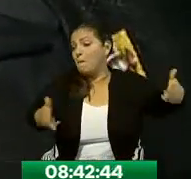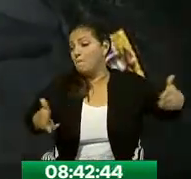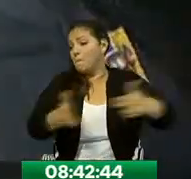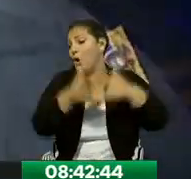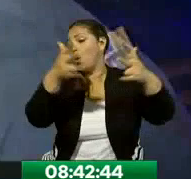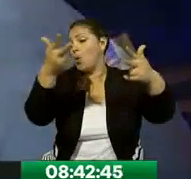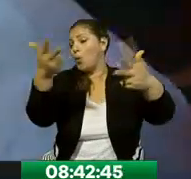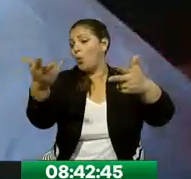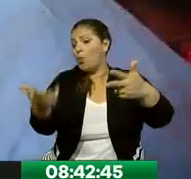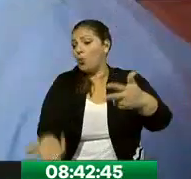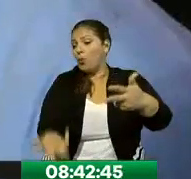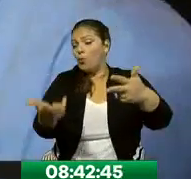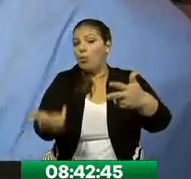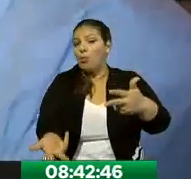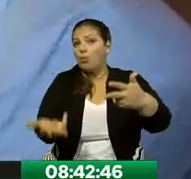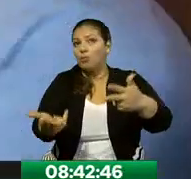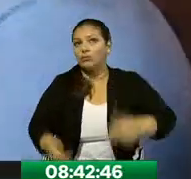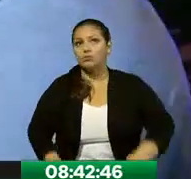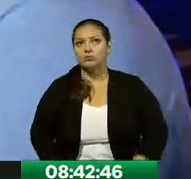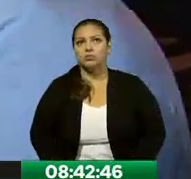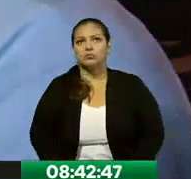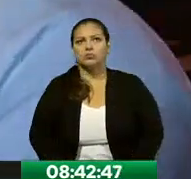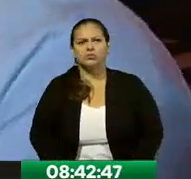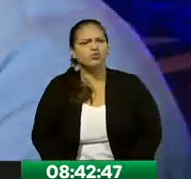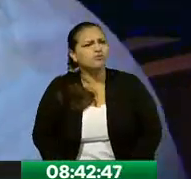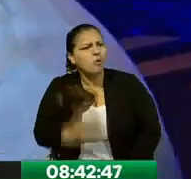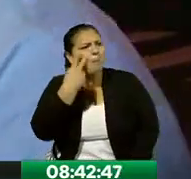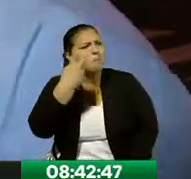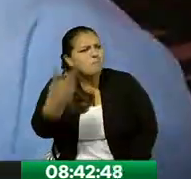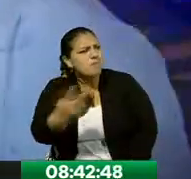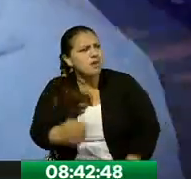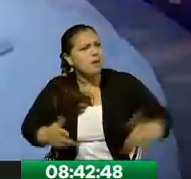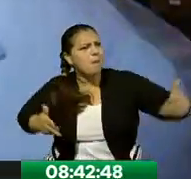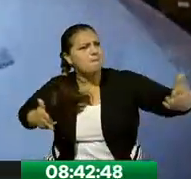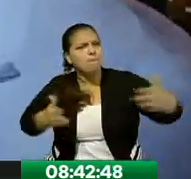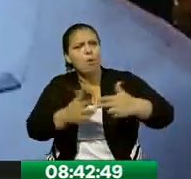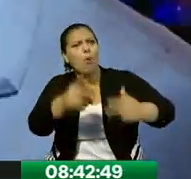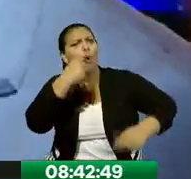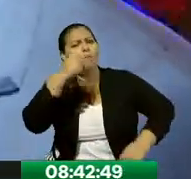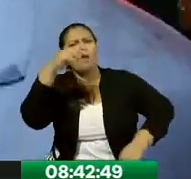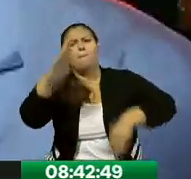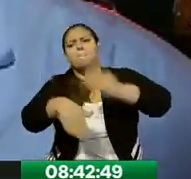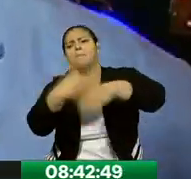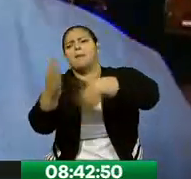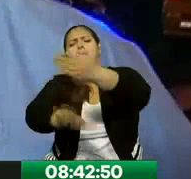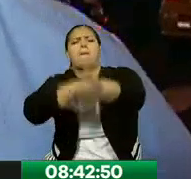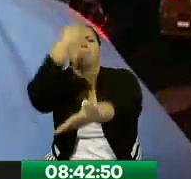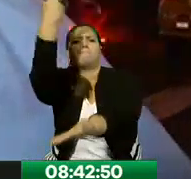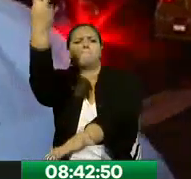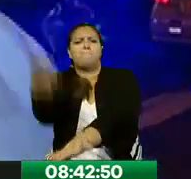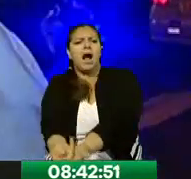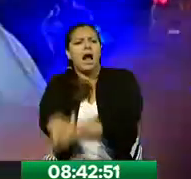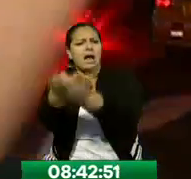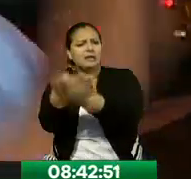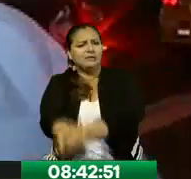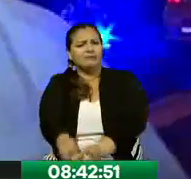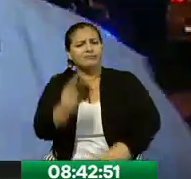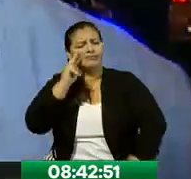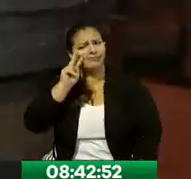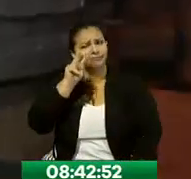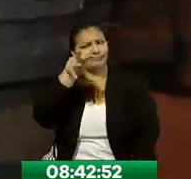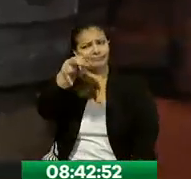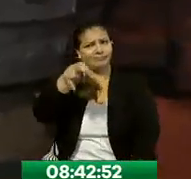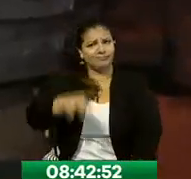costado de la vida fuertísimo si se dio una vuelta así se quedó clavado se dio a la derecha software para hallar